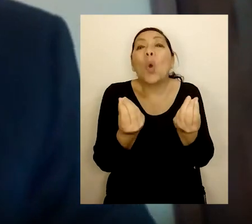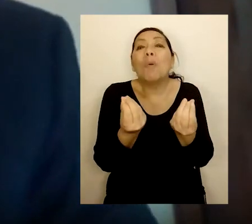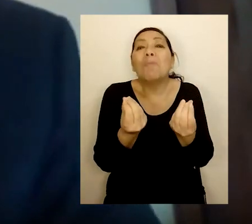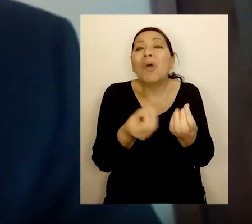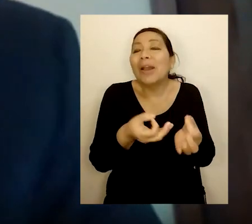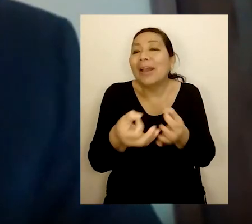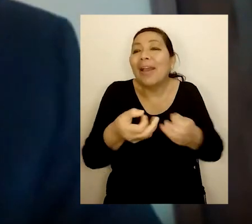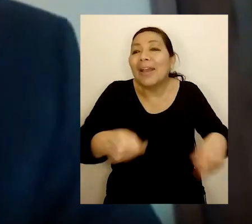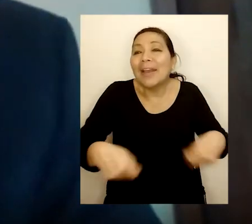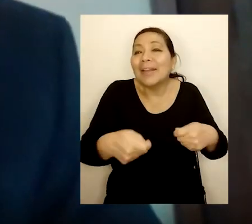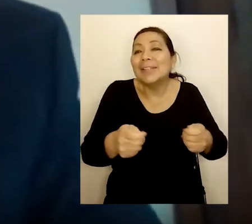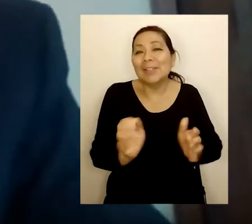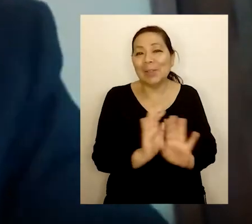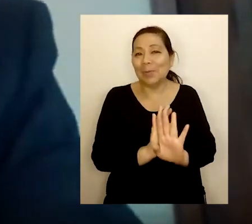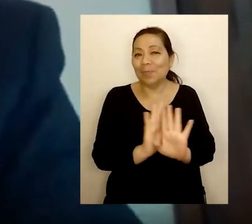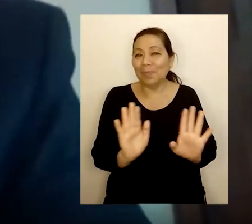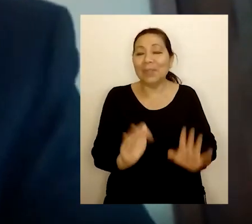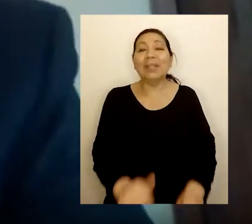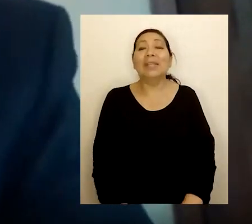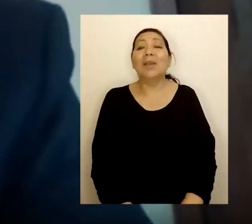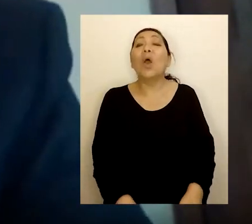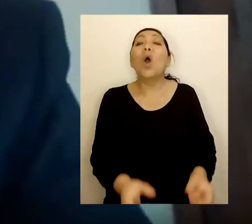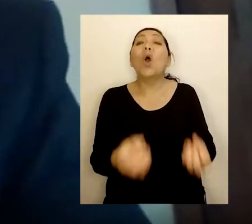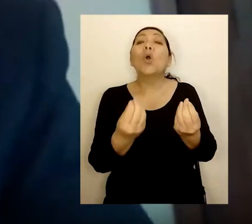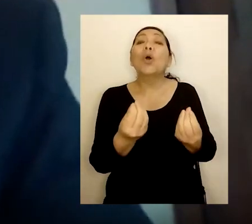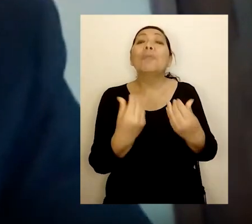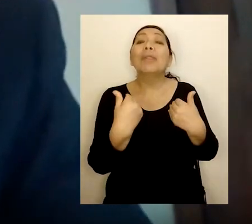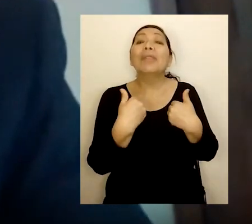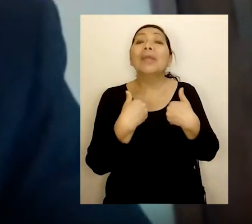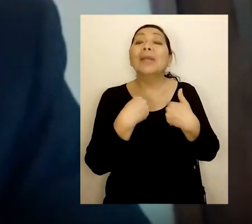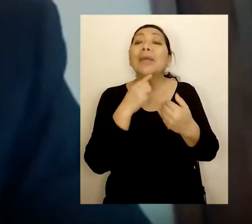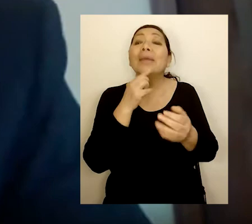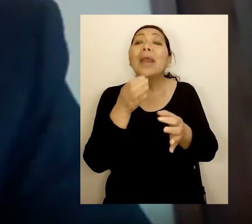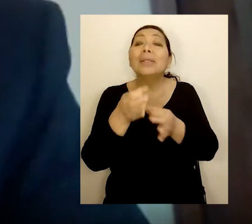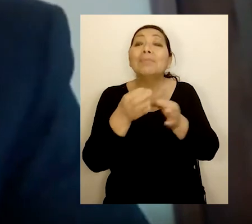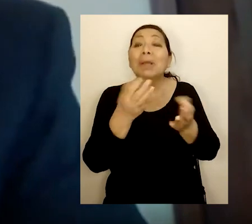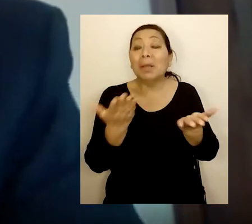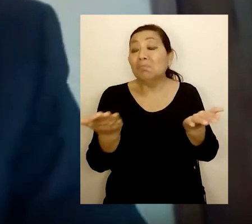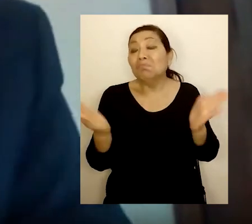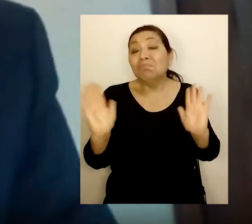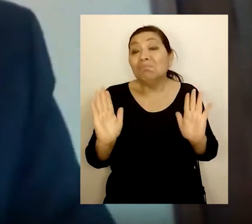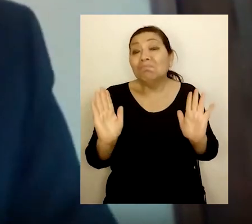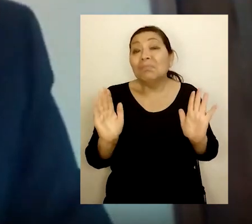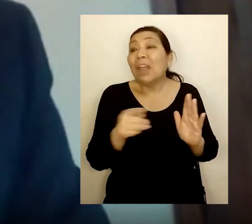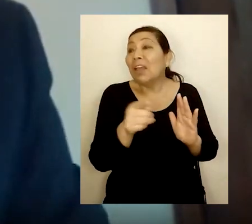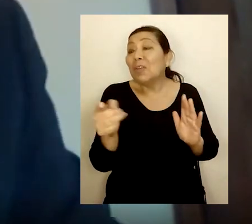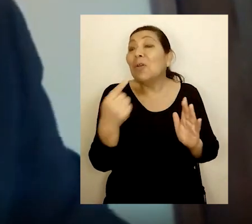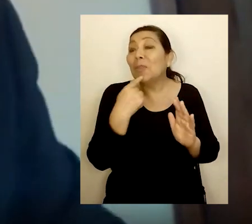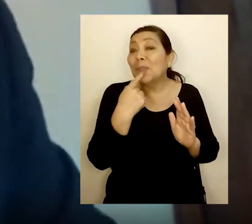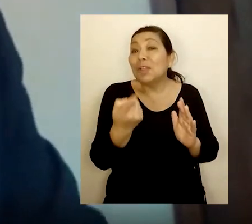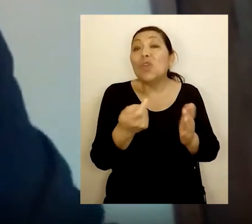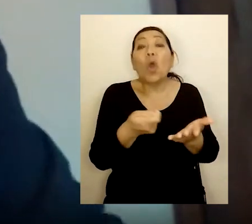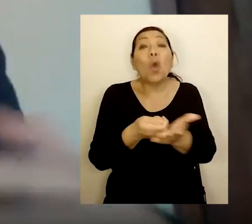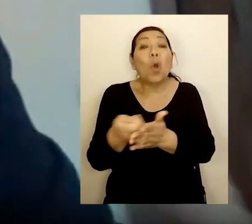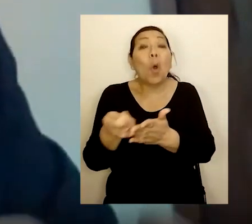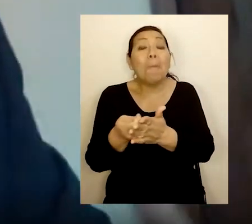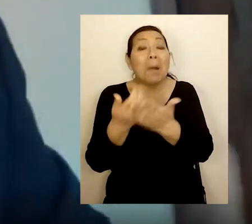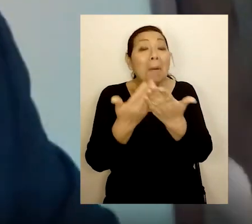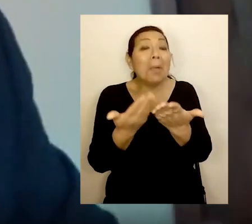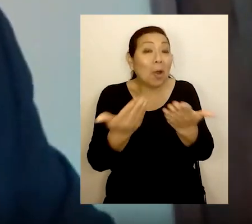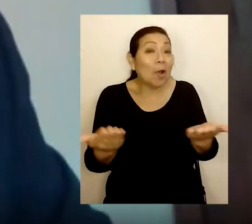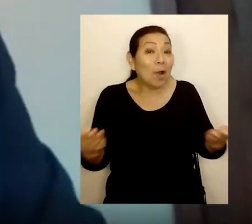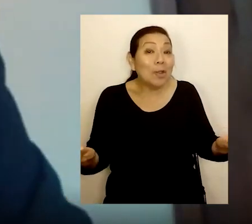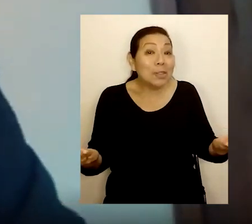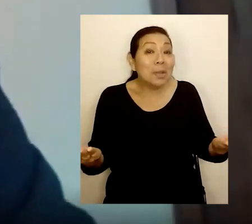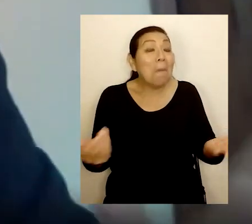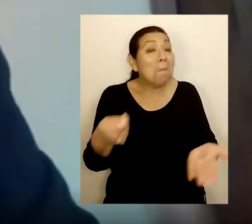sede administrativa. Ahora, ¿cómo debió sustentar? Bueno, ellos dicen que compraron